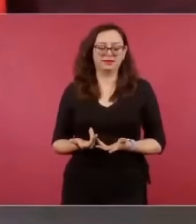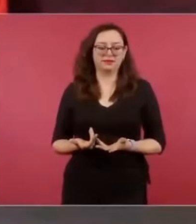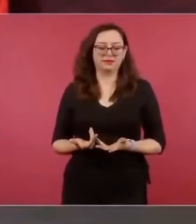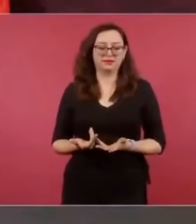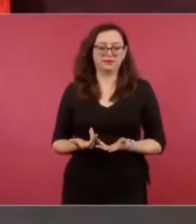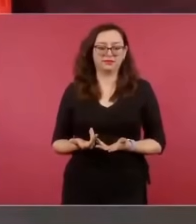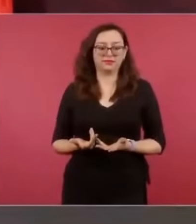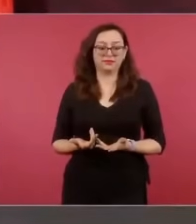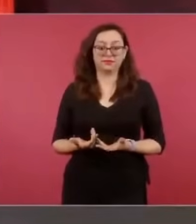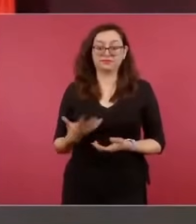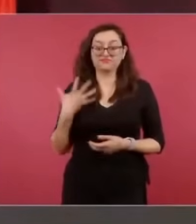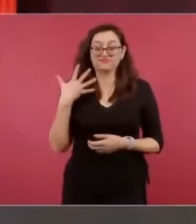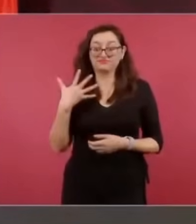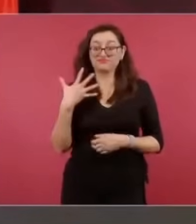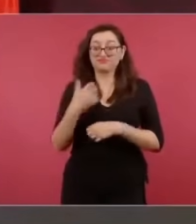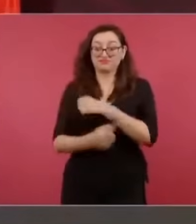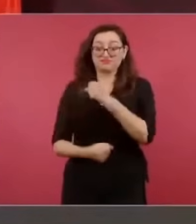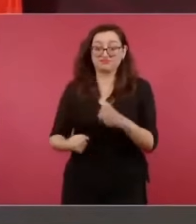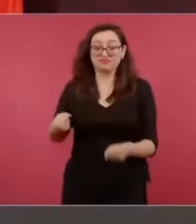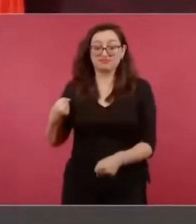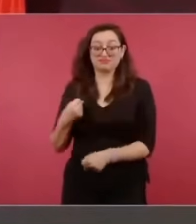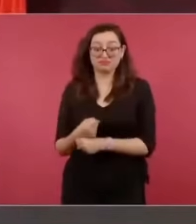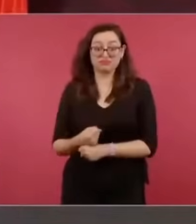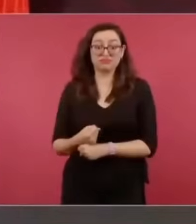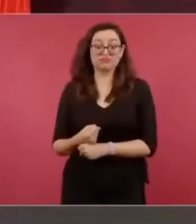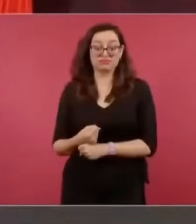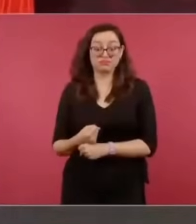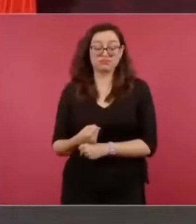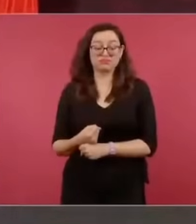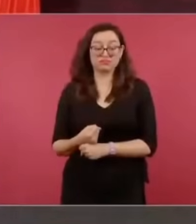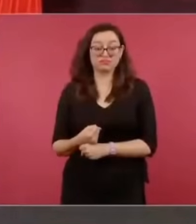Y se están como 5 años.